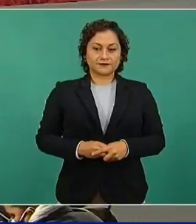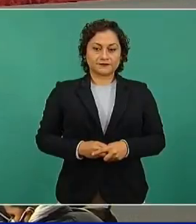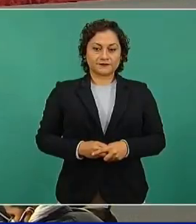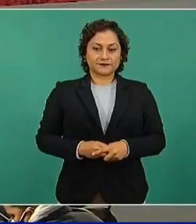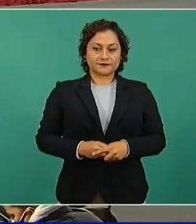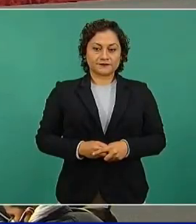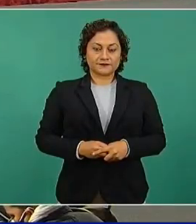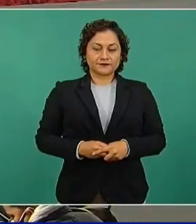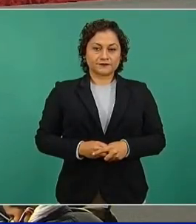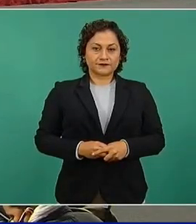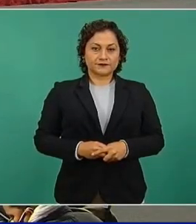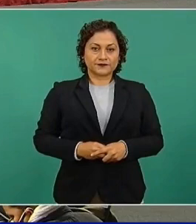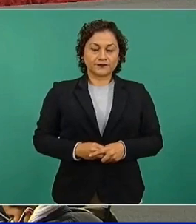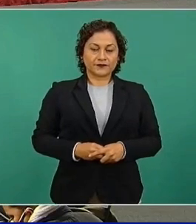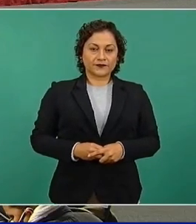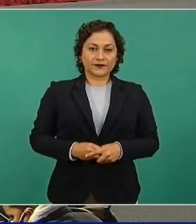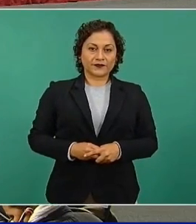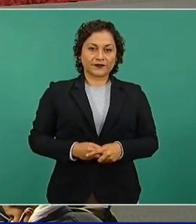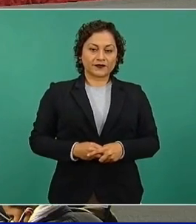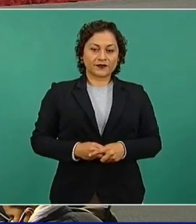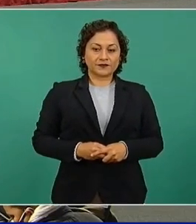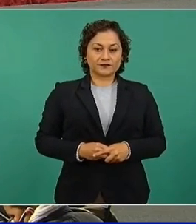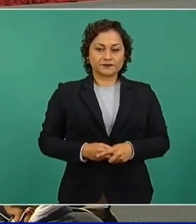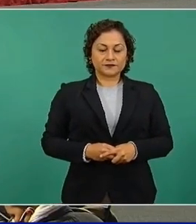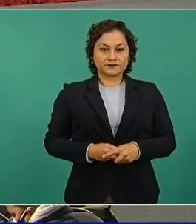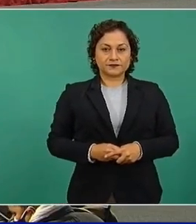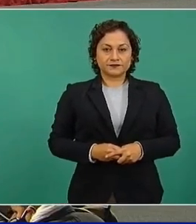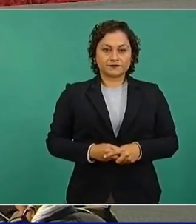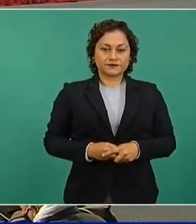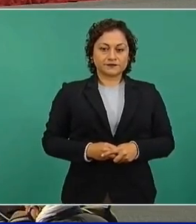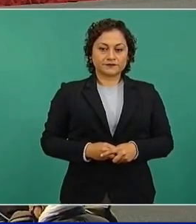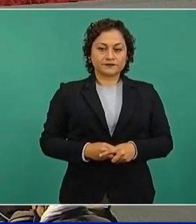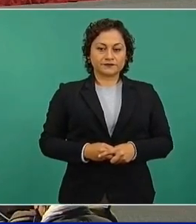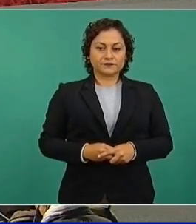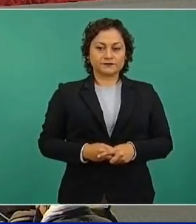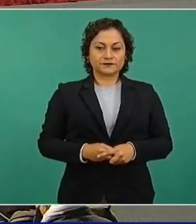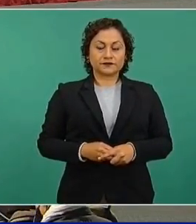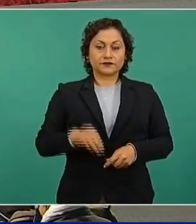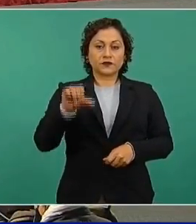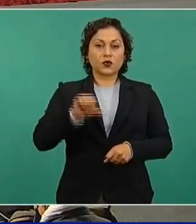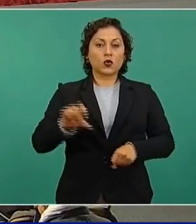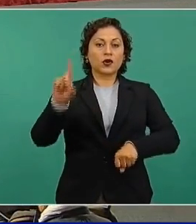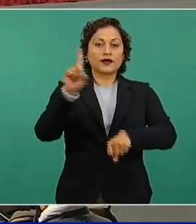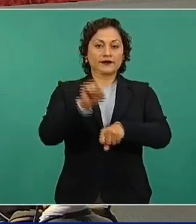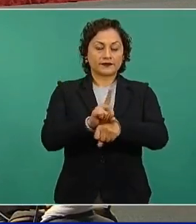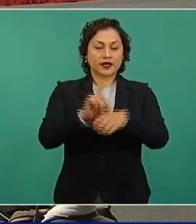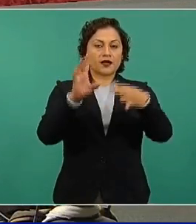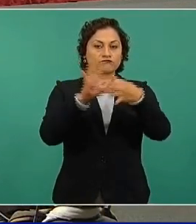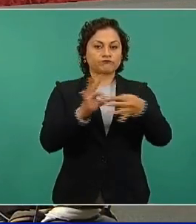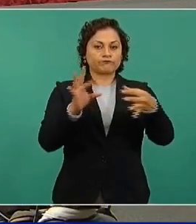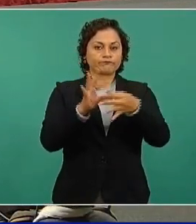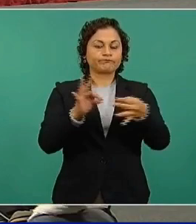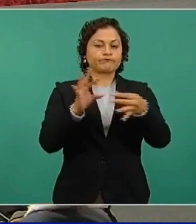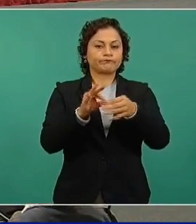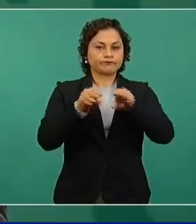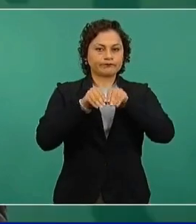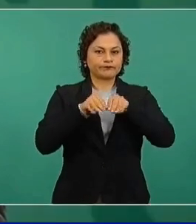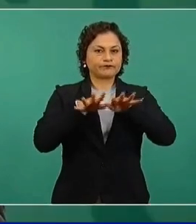informar el día de hoy, como lo hacemos todos los miércoles, así que vamos a comenzar